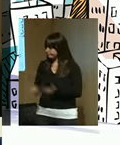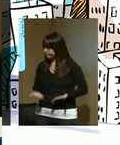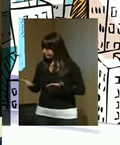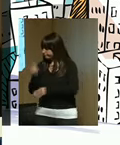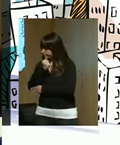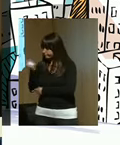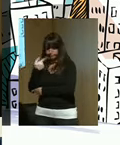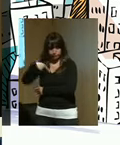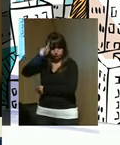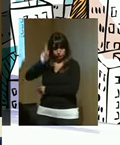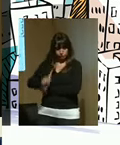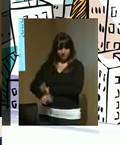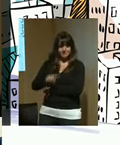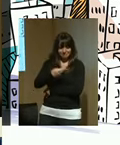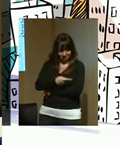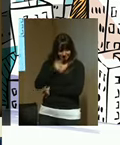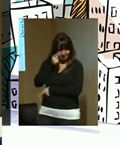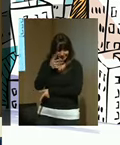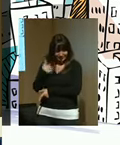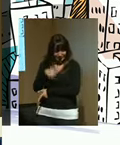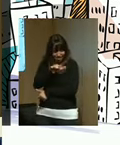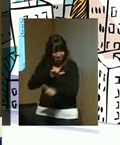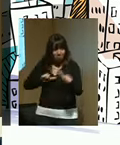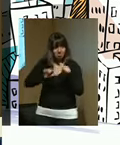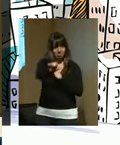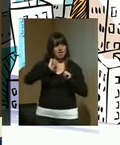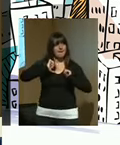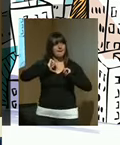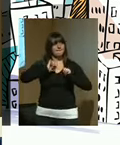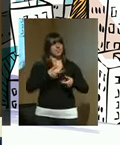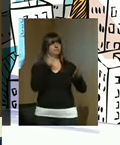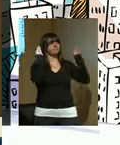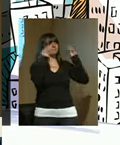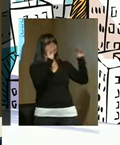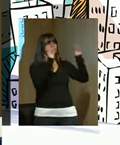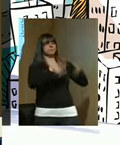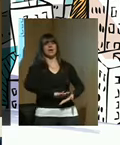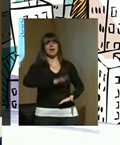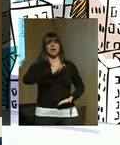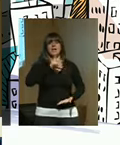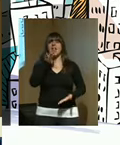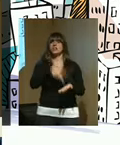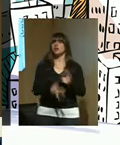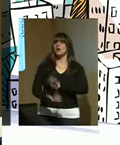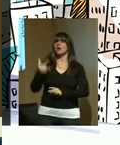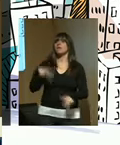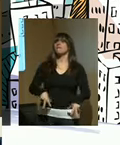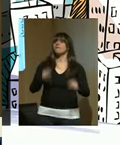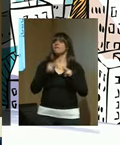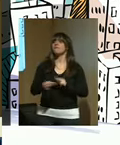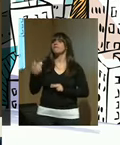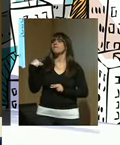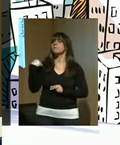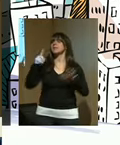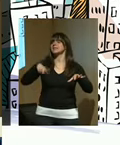discapacidad. A partir de eso empezamos a hacer estas capacitaciones, y acabamos de hacer hace